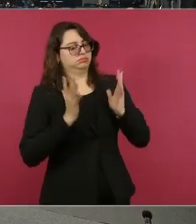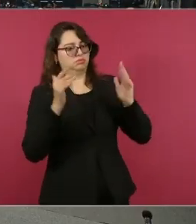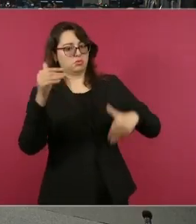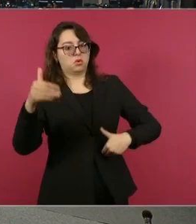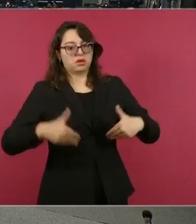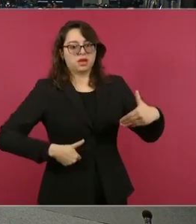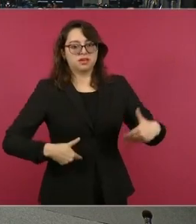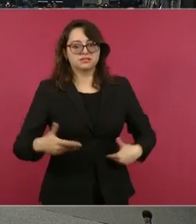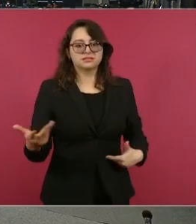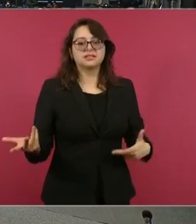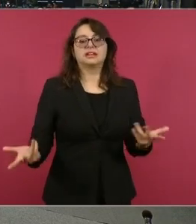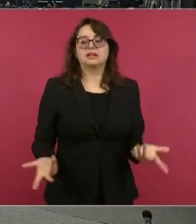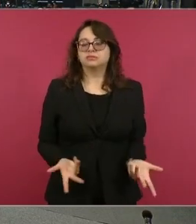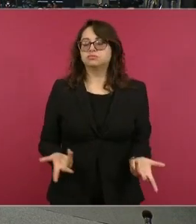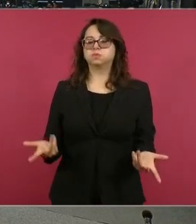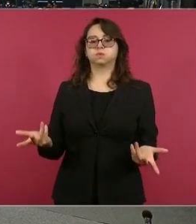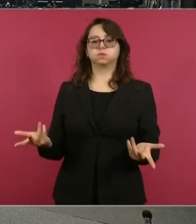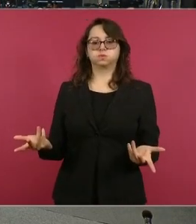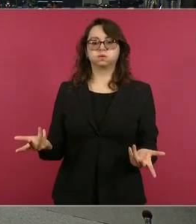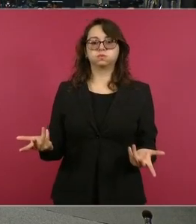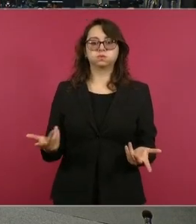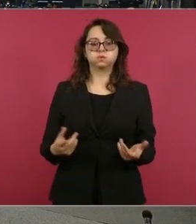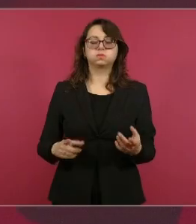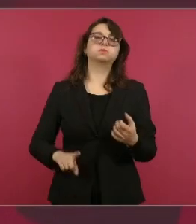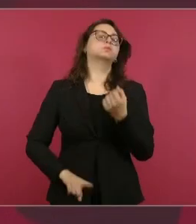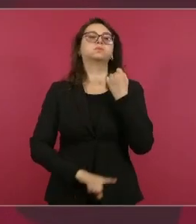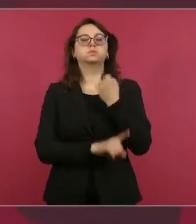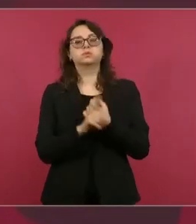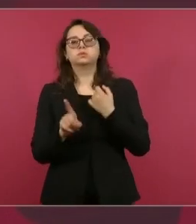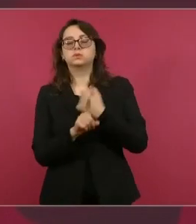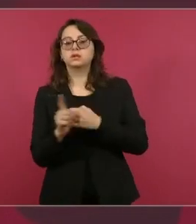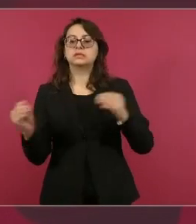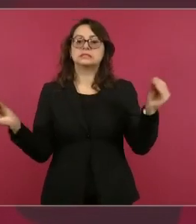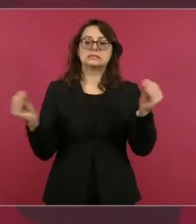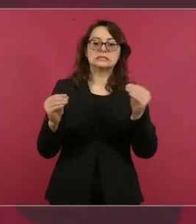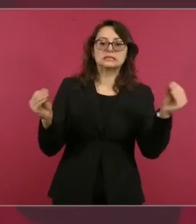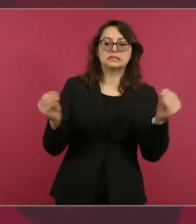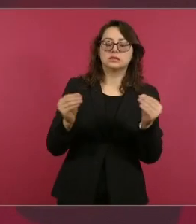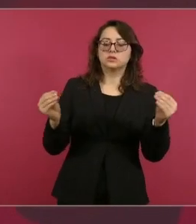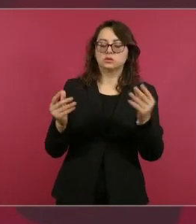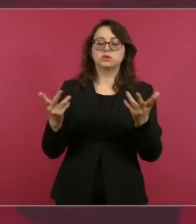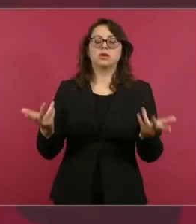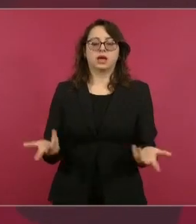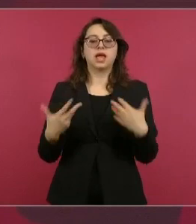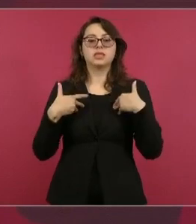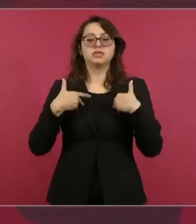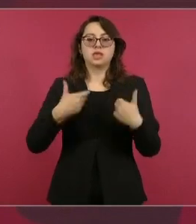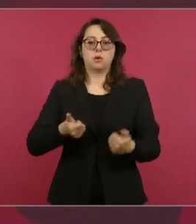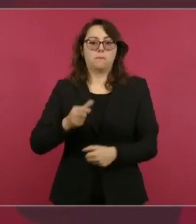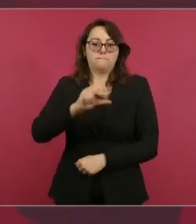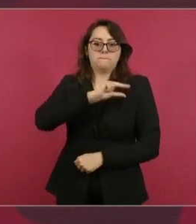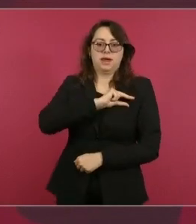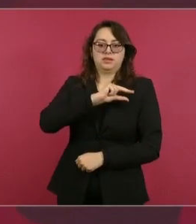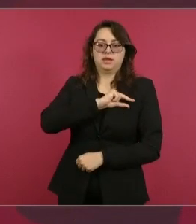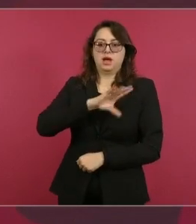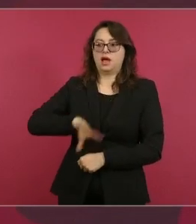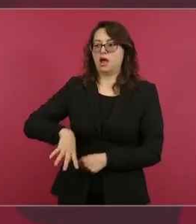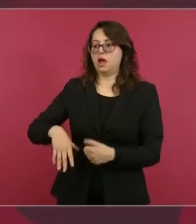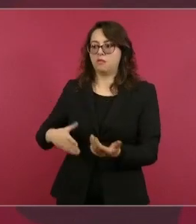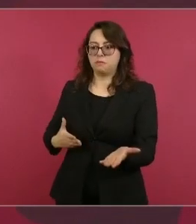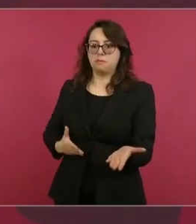Todavía nosotros estamos resolviendo asuntos de ese tipo que quedaron pendientes,